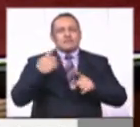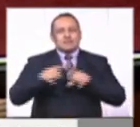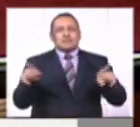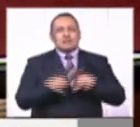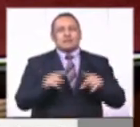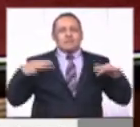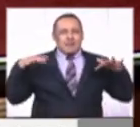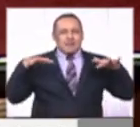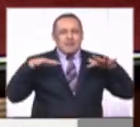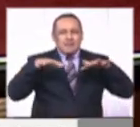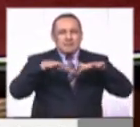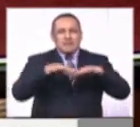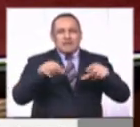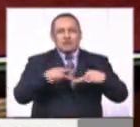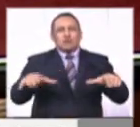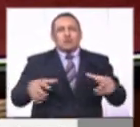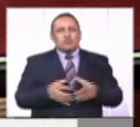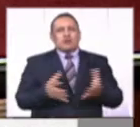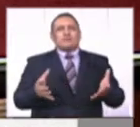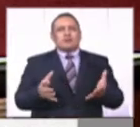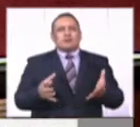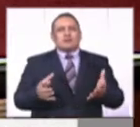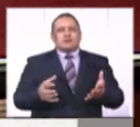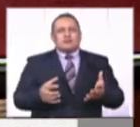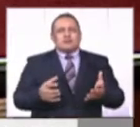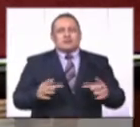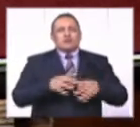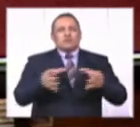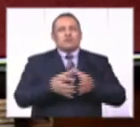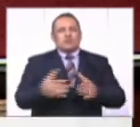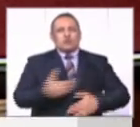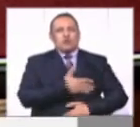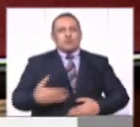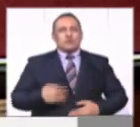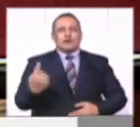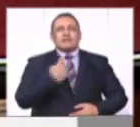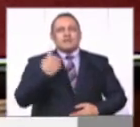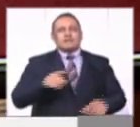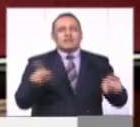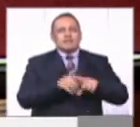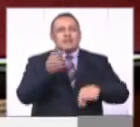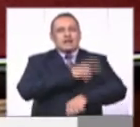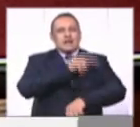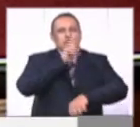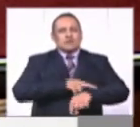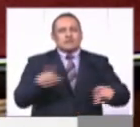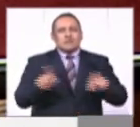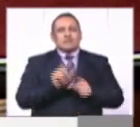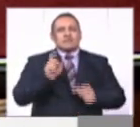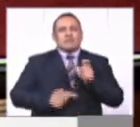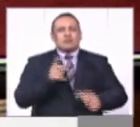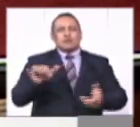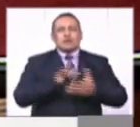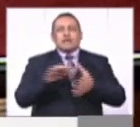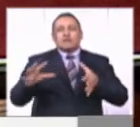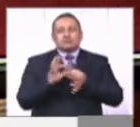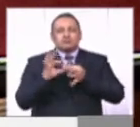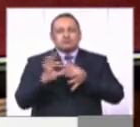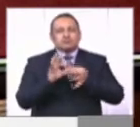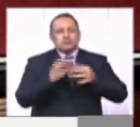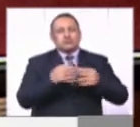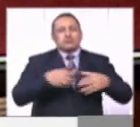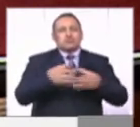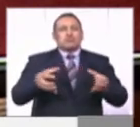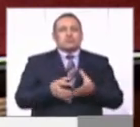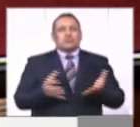a llenar este el estado los gobiernos nacionales y los regionales de gente que era de su de su